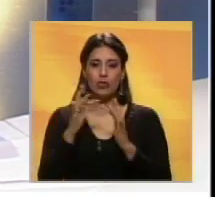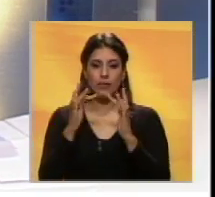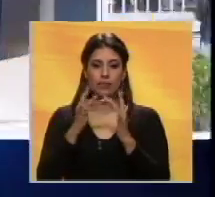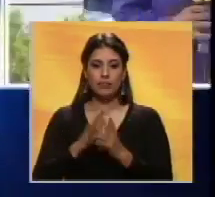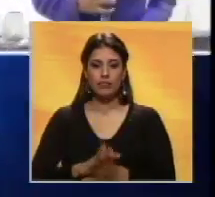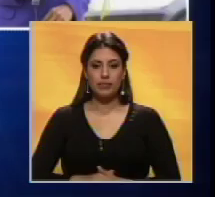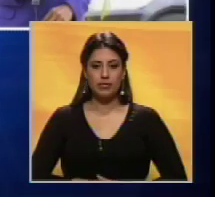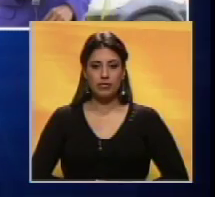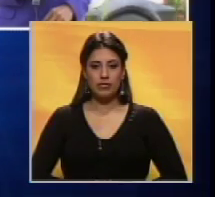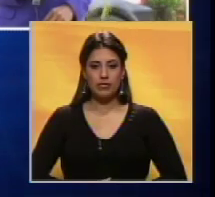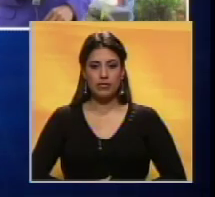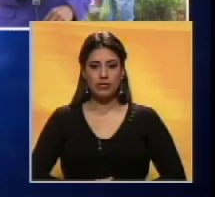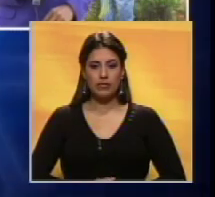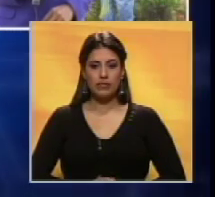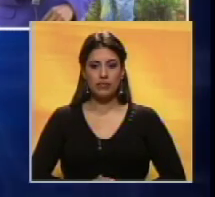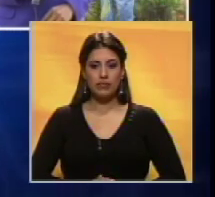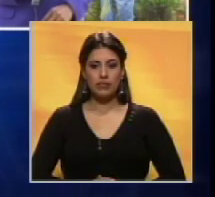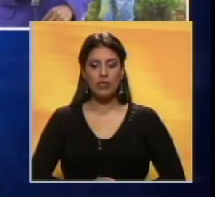adelante.